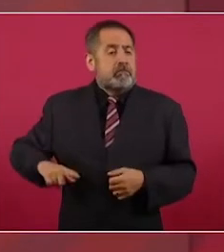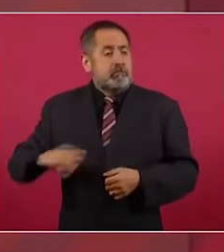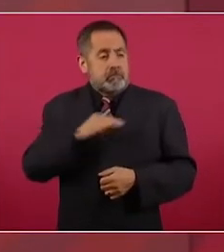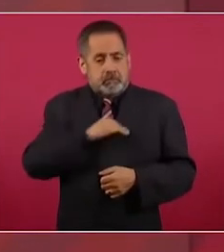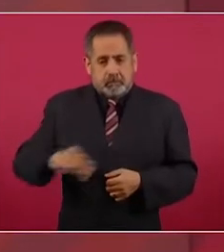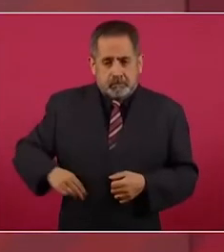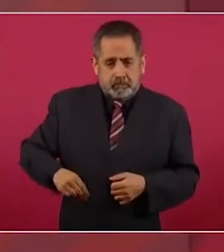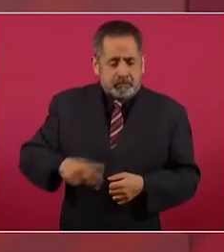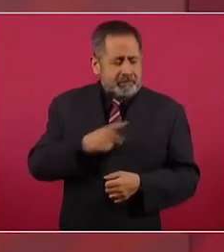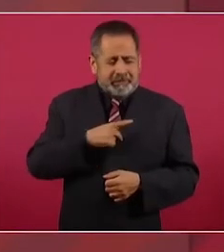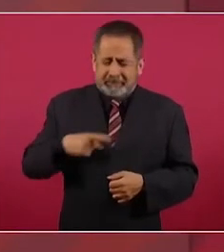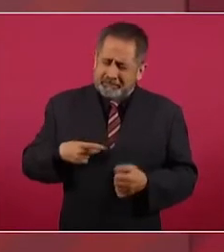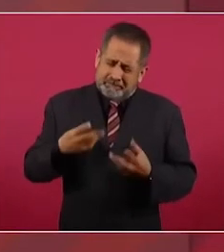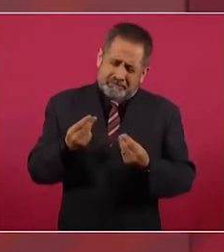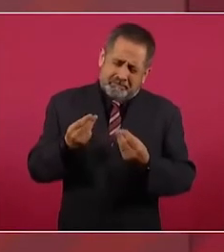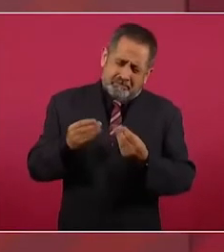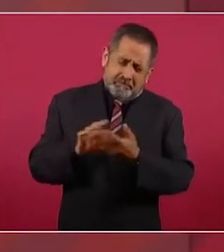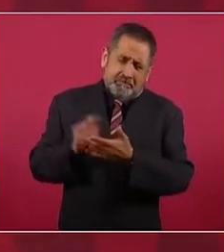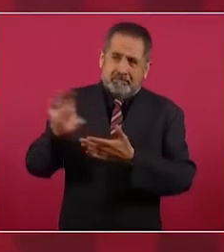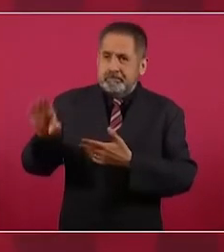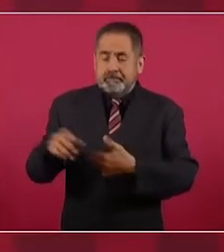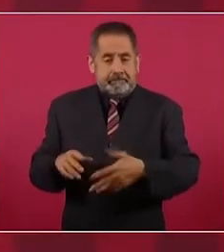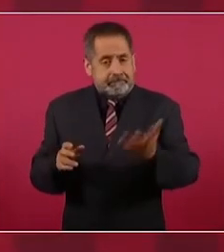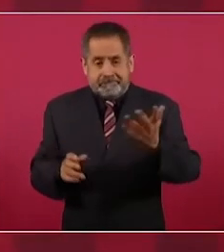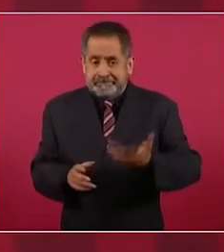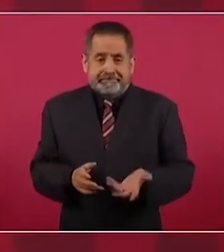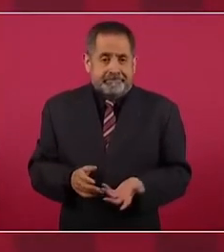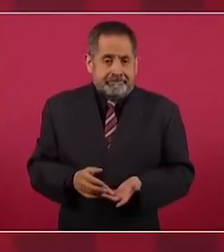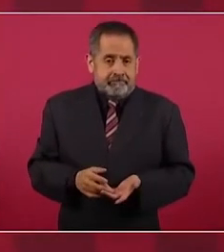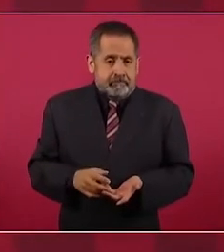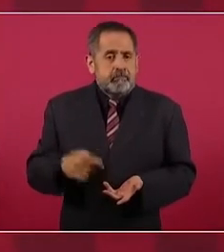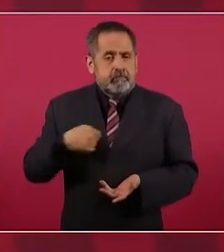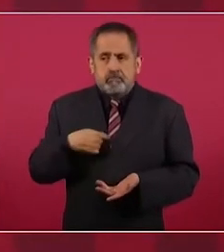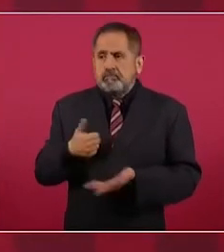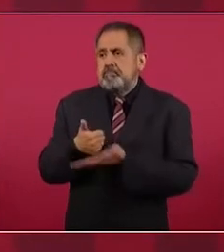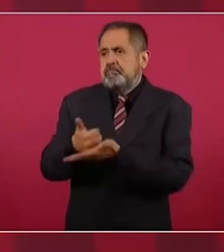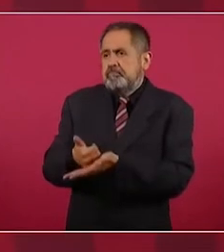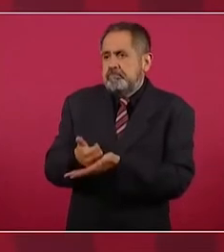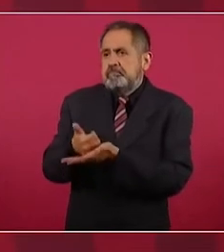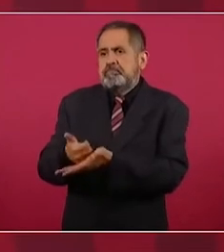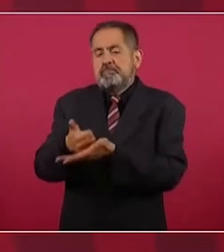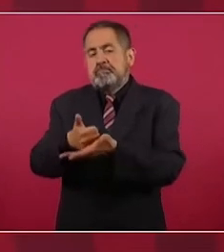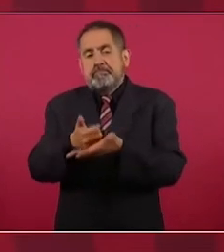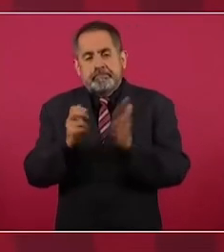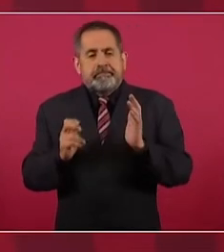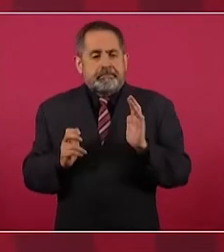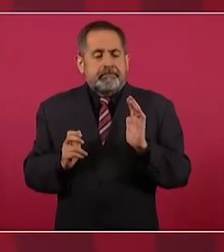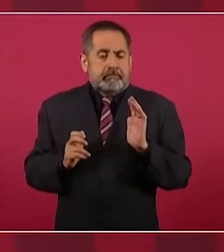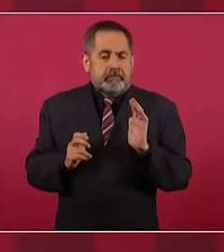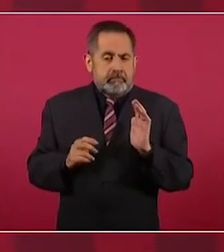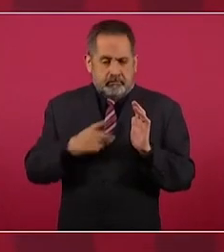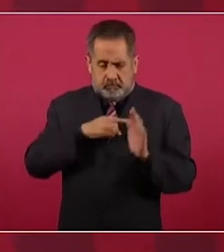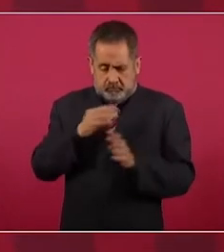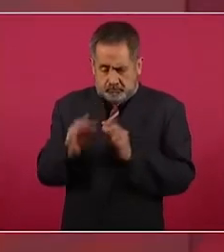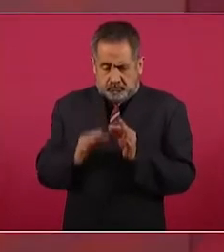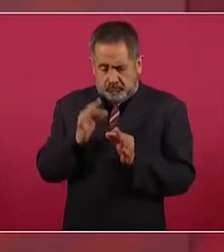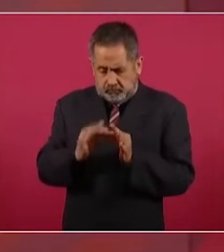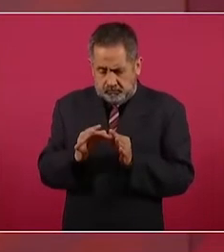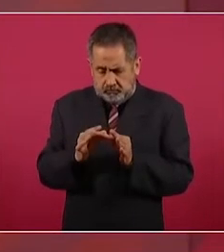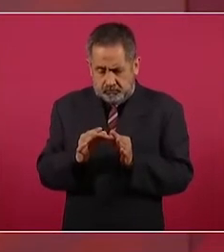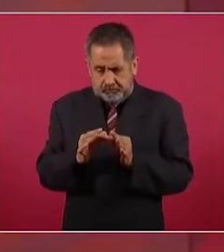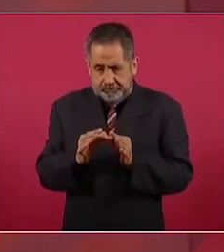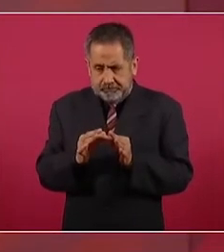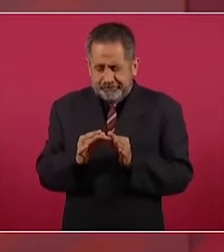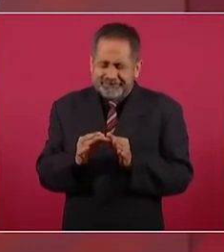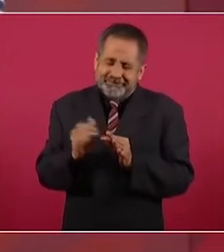municipales. Nosotros ayudamos más allá de